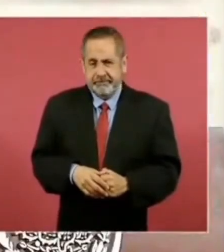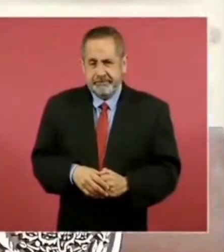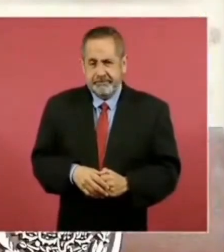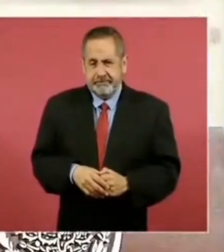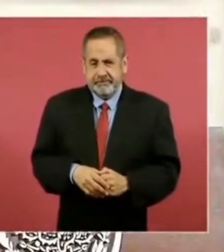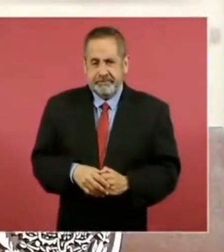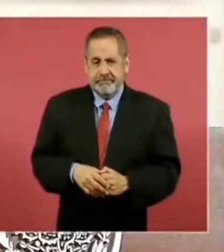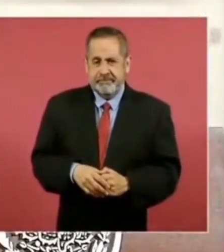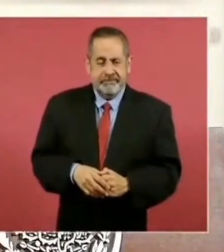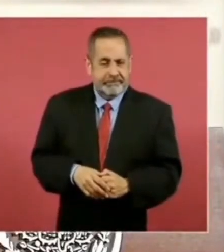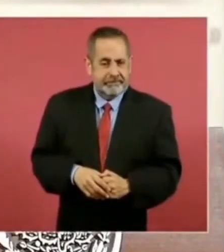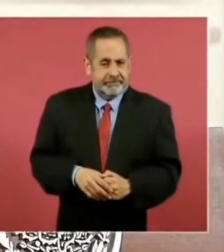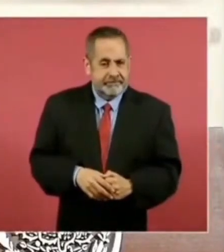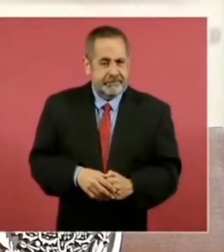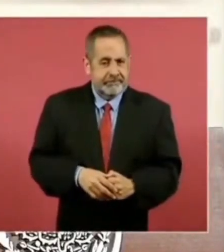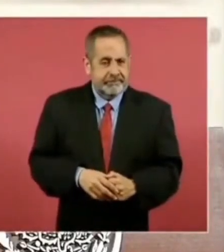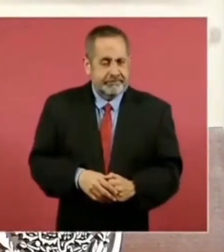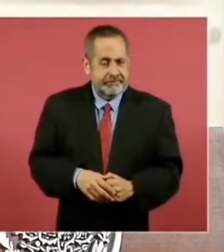supuesta